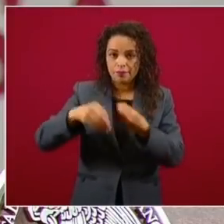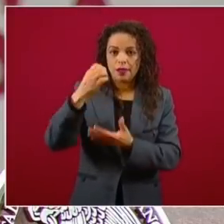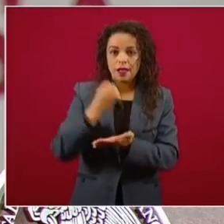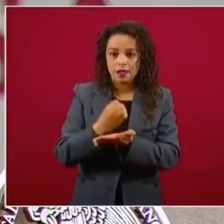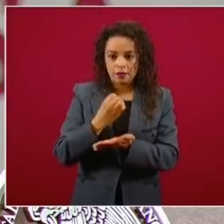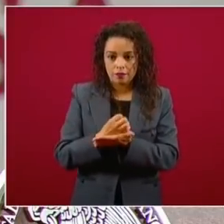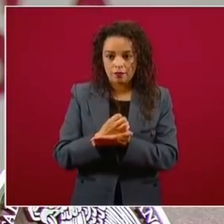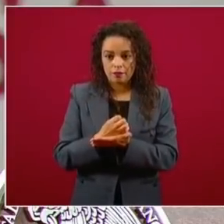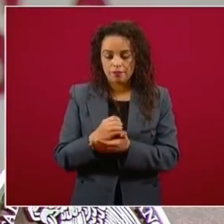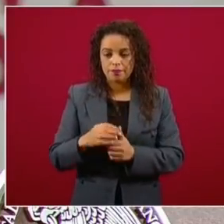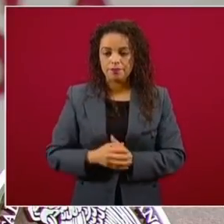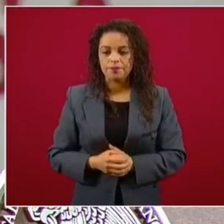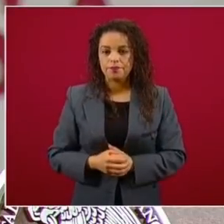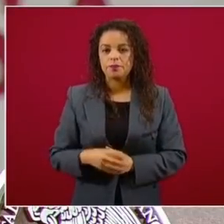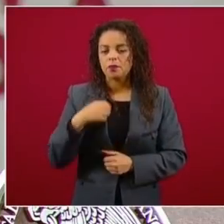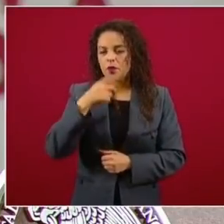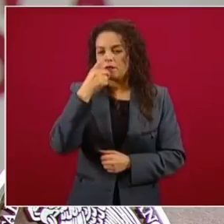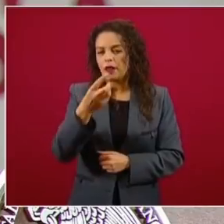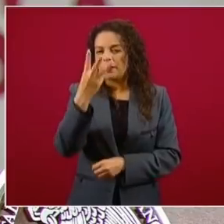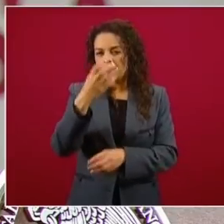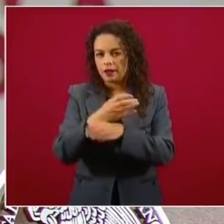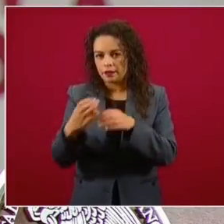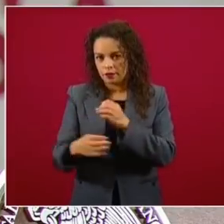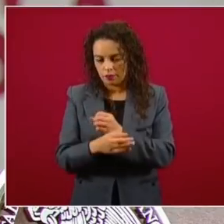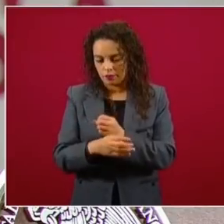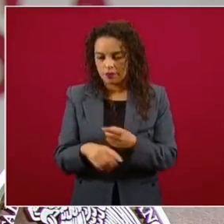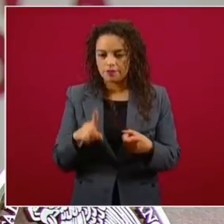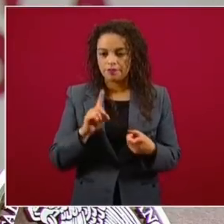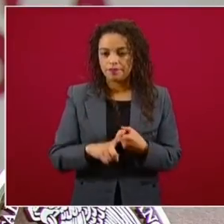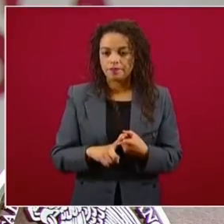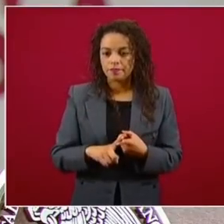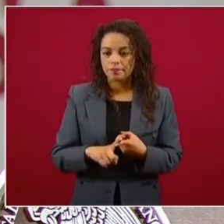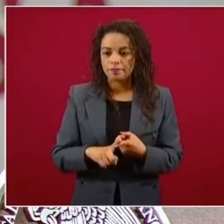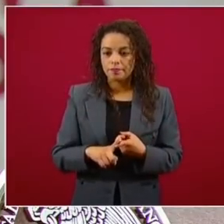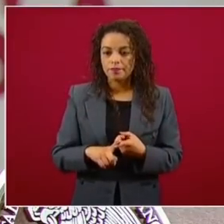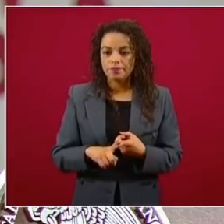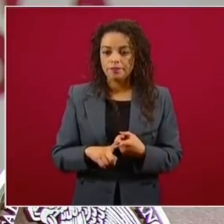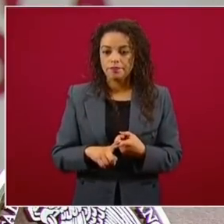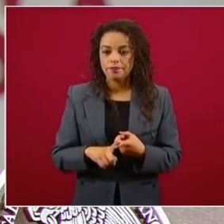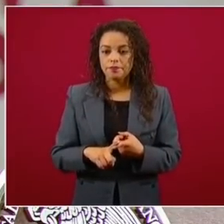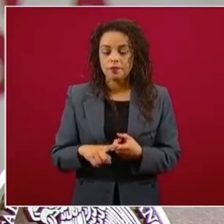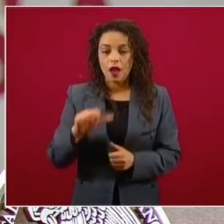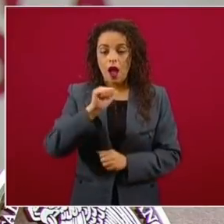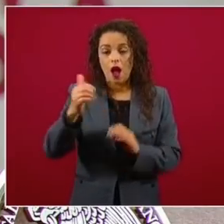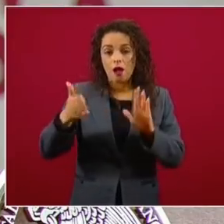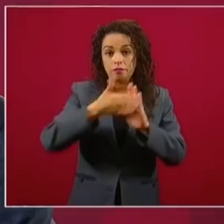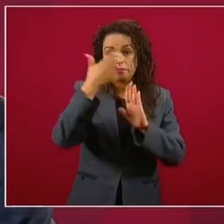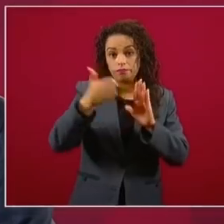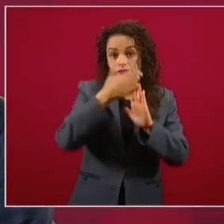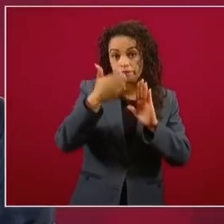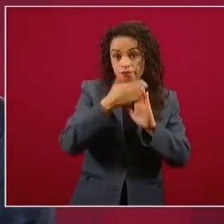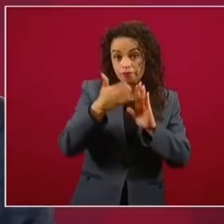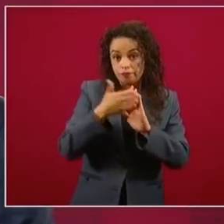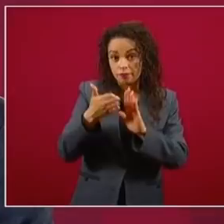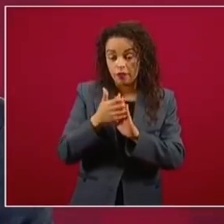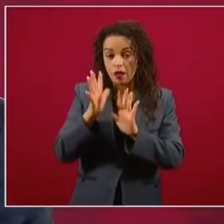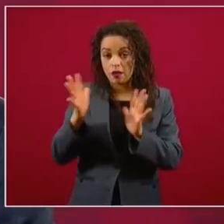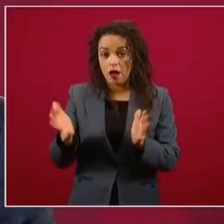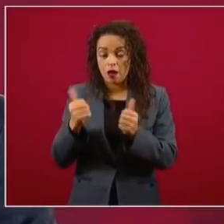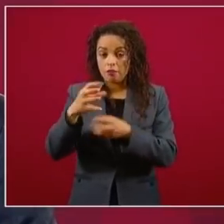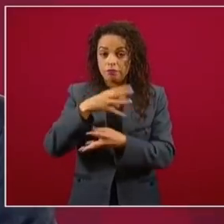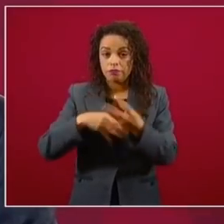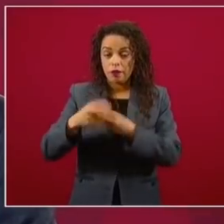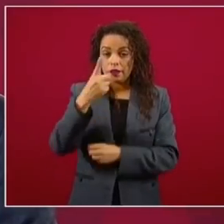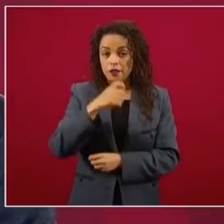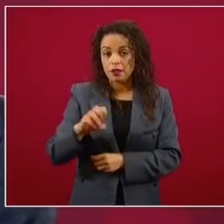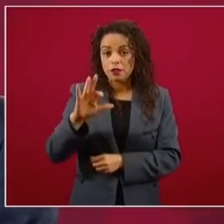3 datos. A la última fecha, solamente en la industria de la construcción se han recuperado